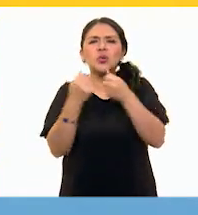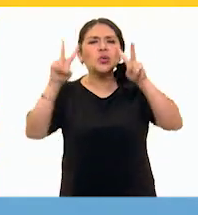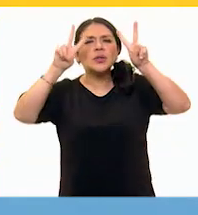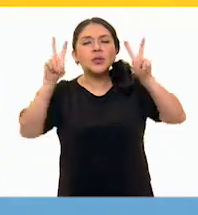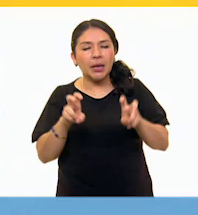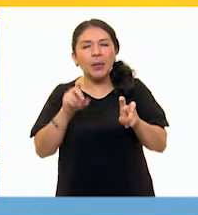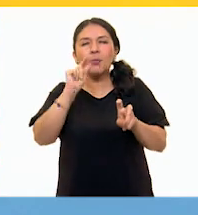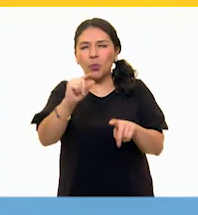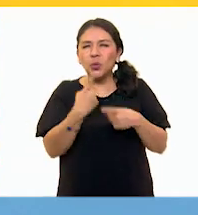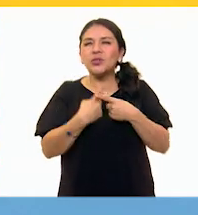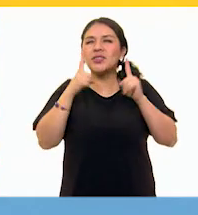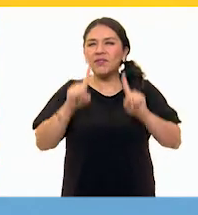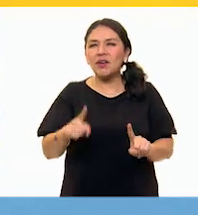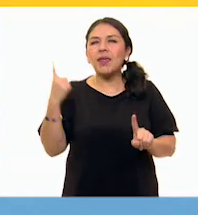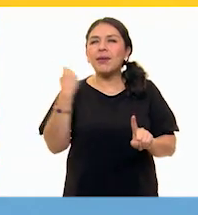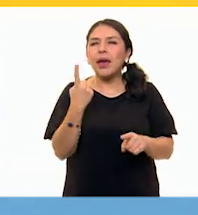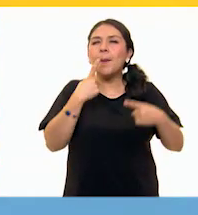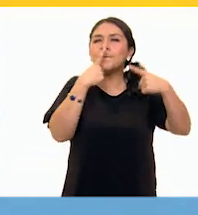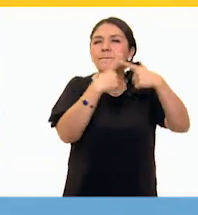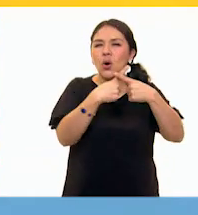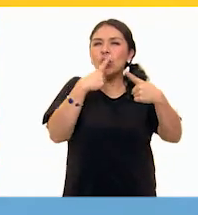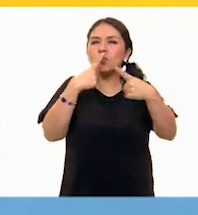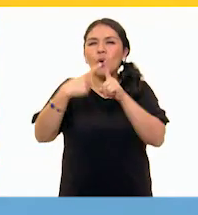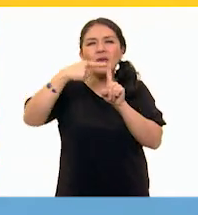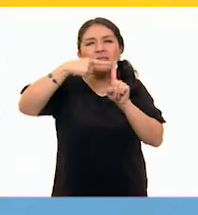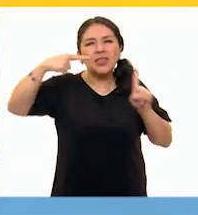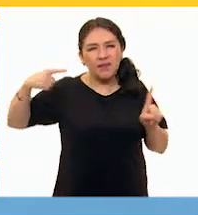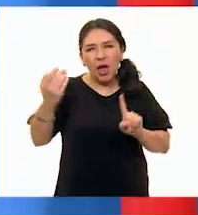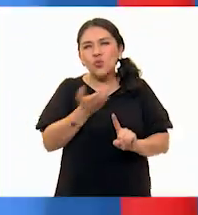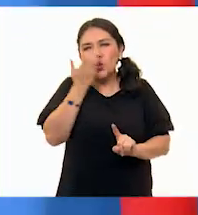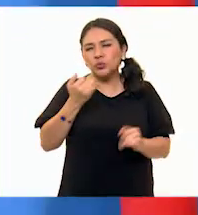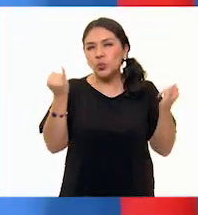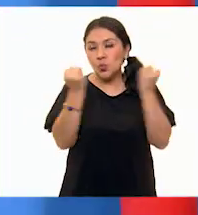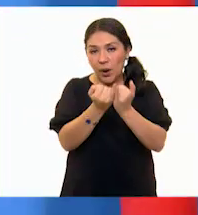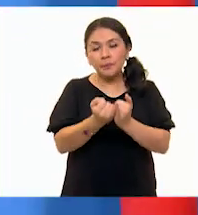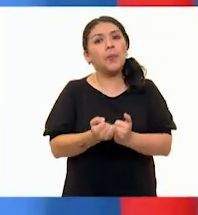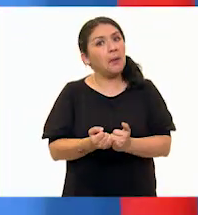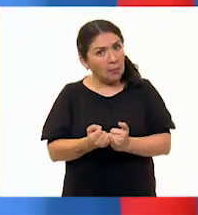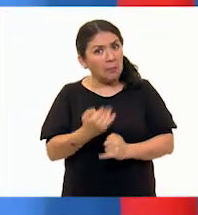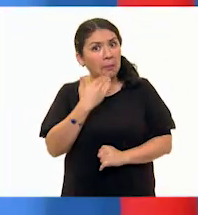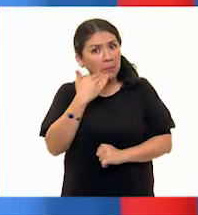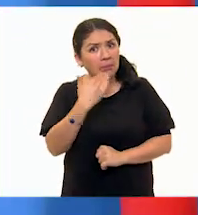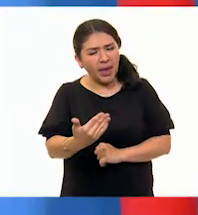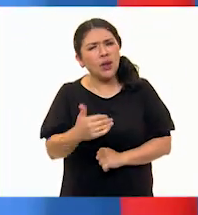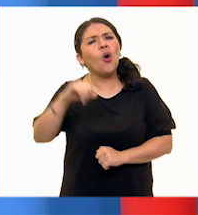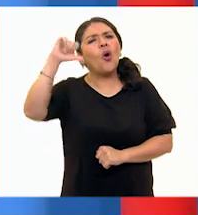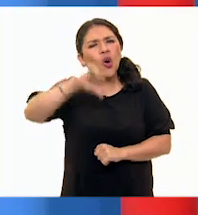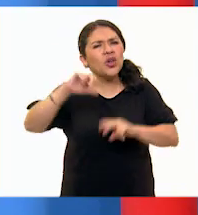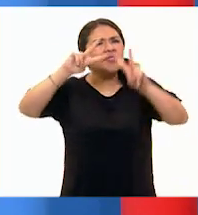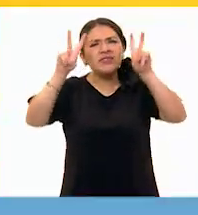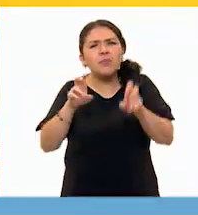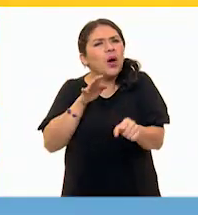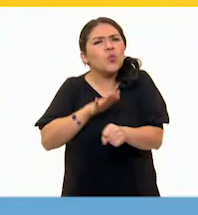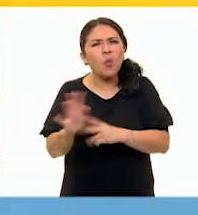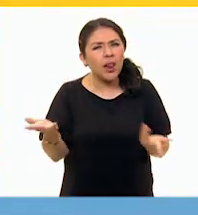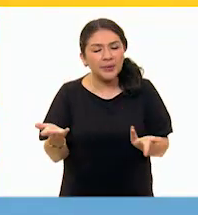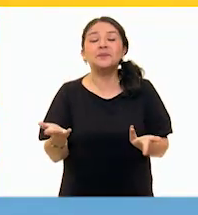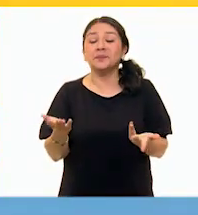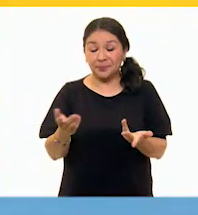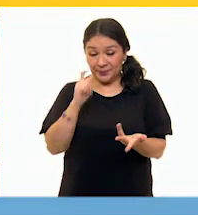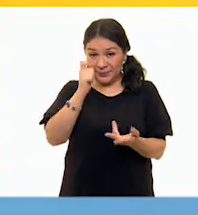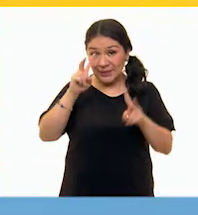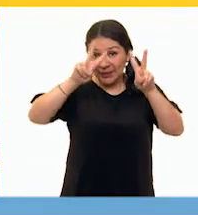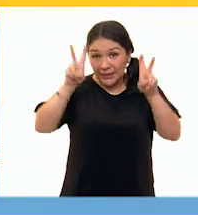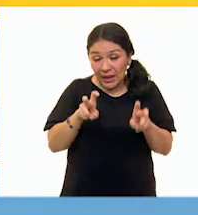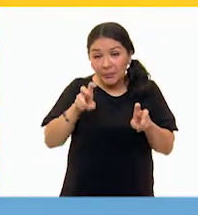temática diferente a la de múltiplos y divisores comunes. ¡Ah, muy bien, maestra! ¿Y cuál será esa temática? La temática